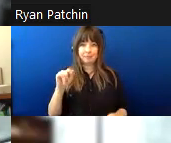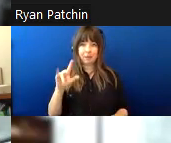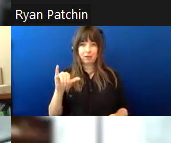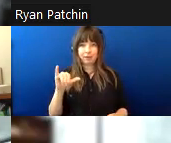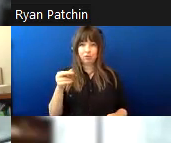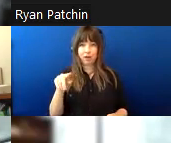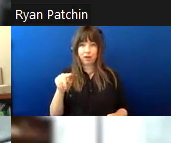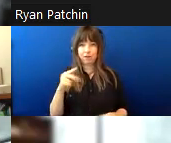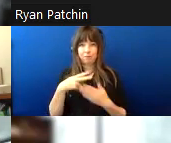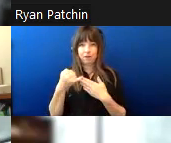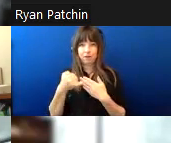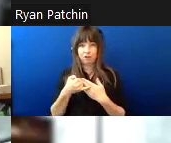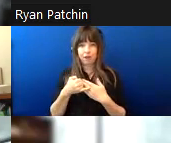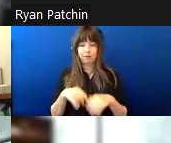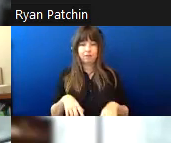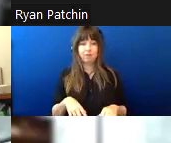ese proyecto.